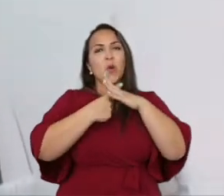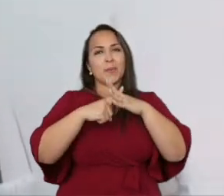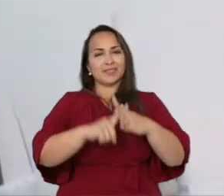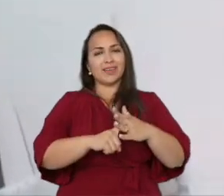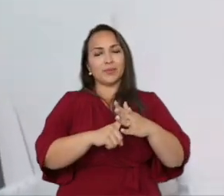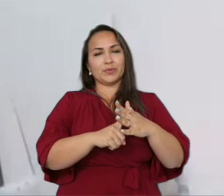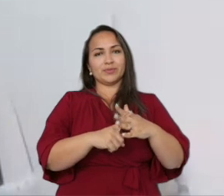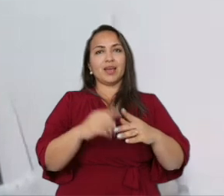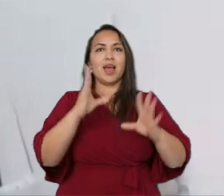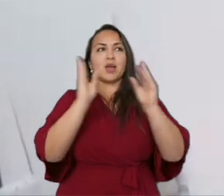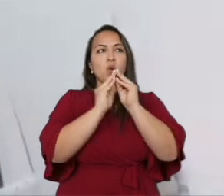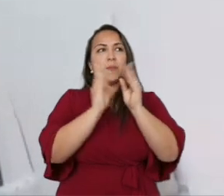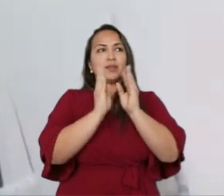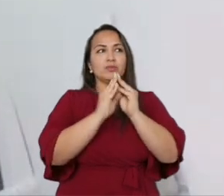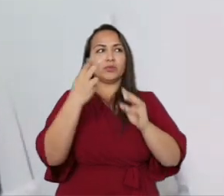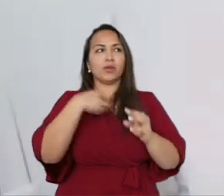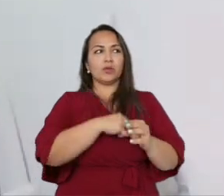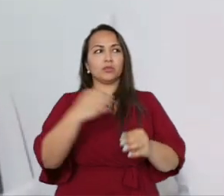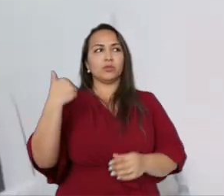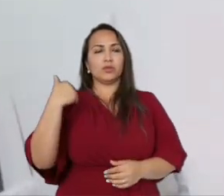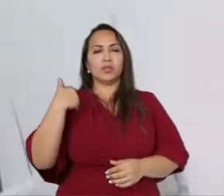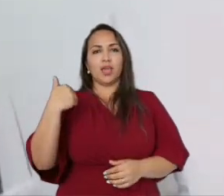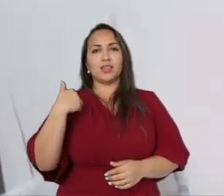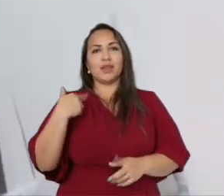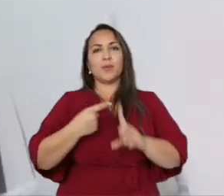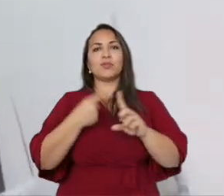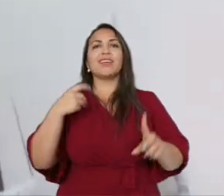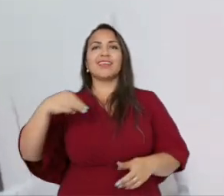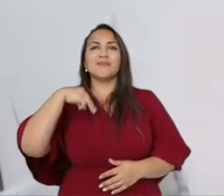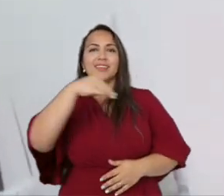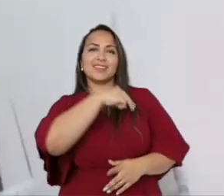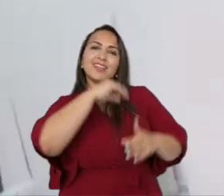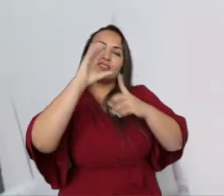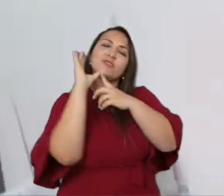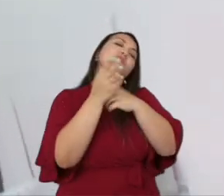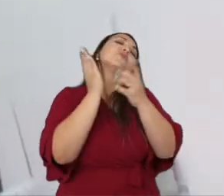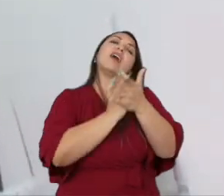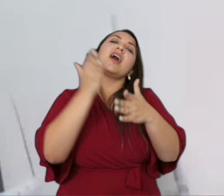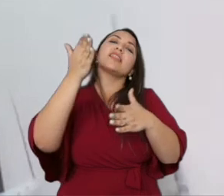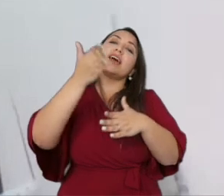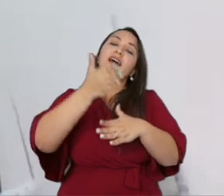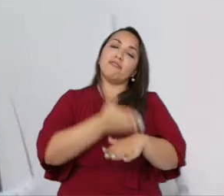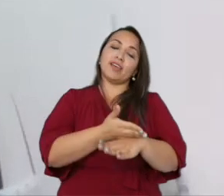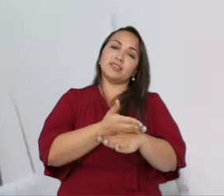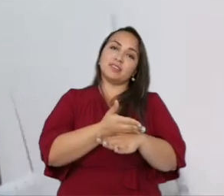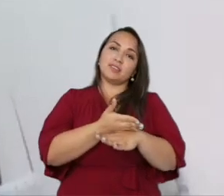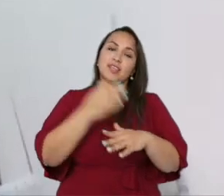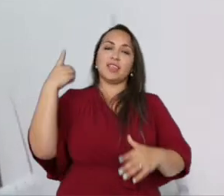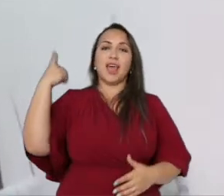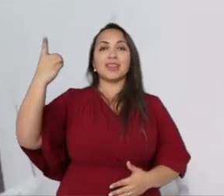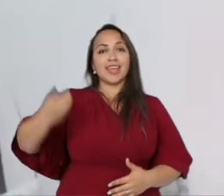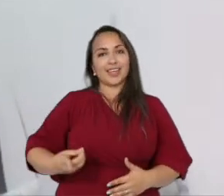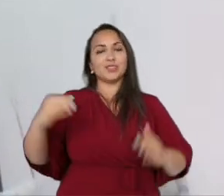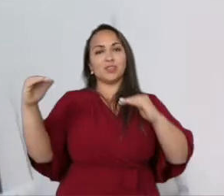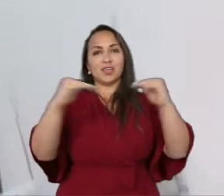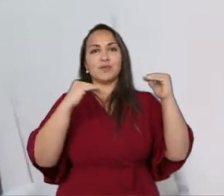las jornadas de conversatorios que tendremos desde el Ministerio de Cultura a través de la